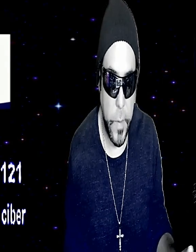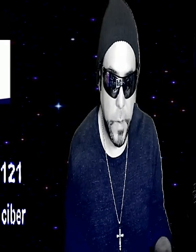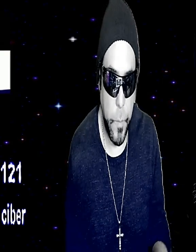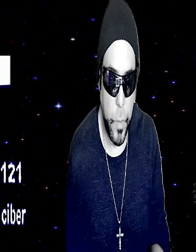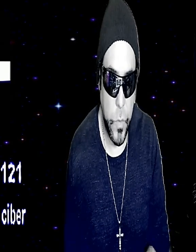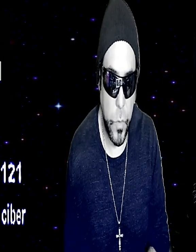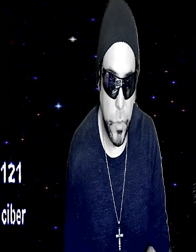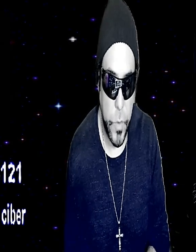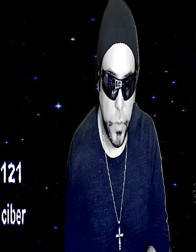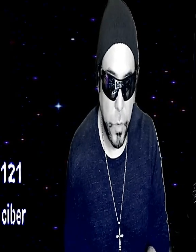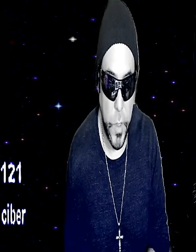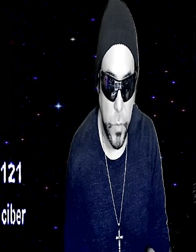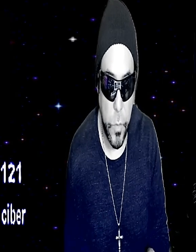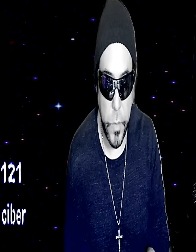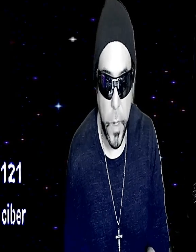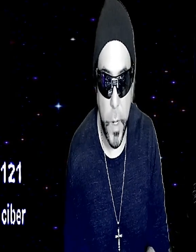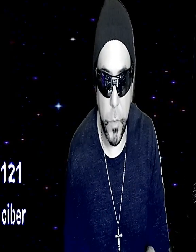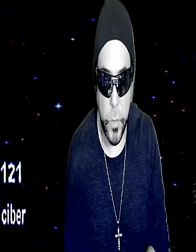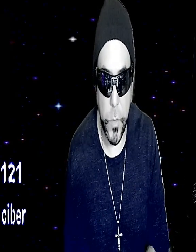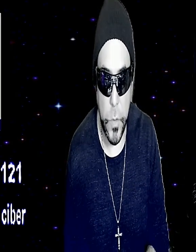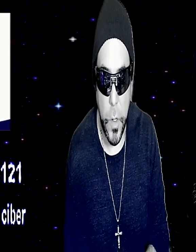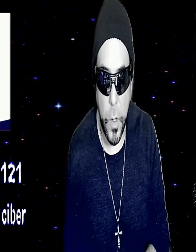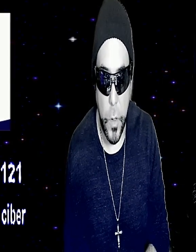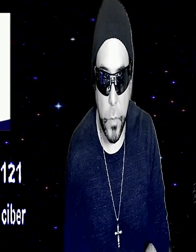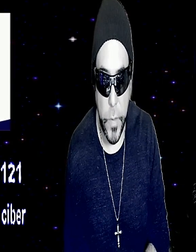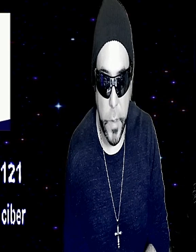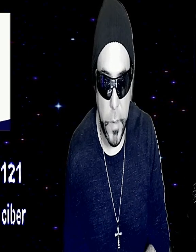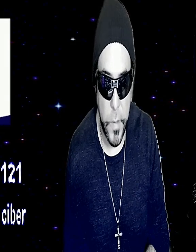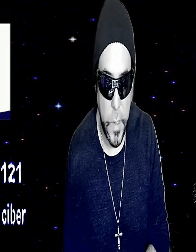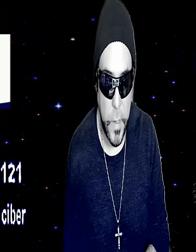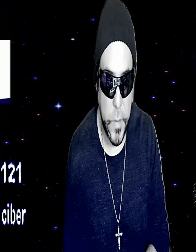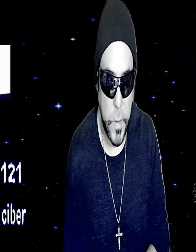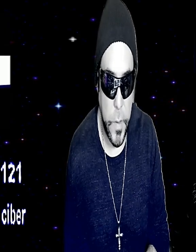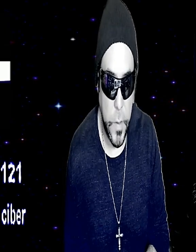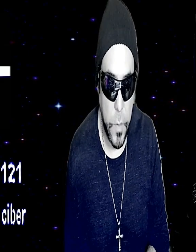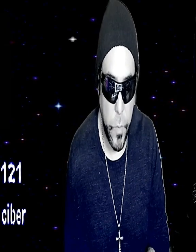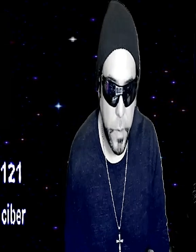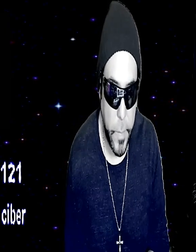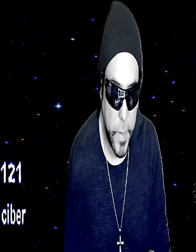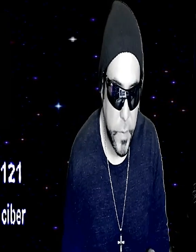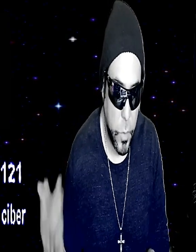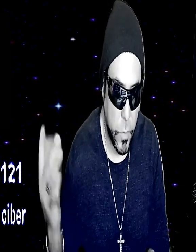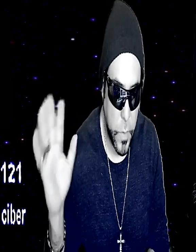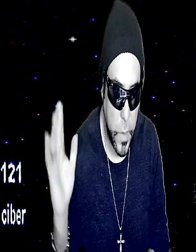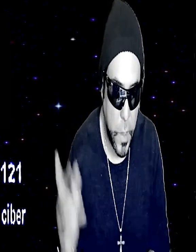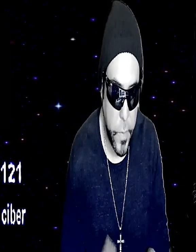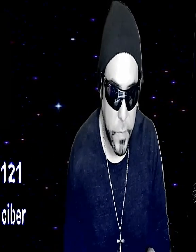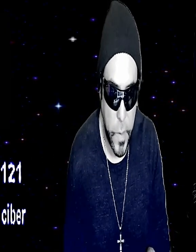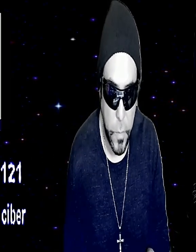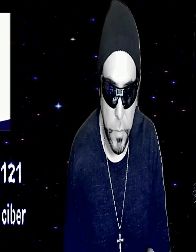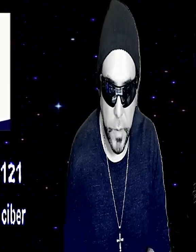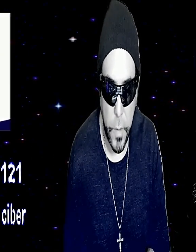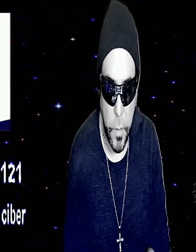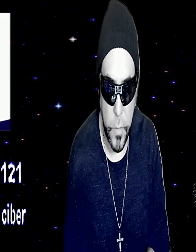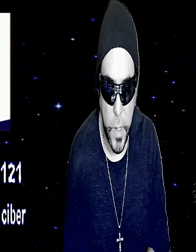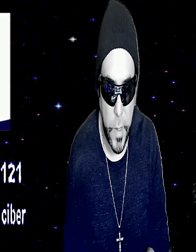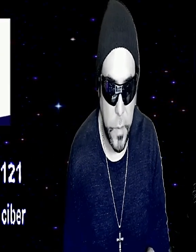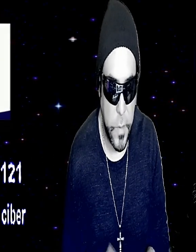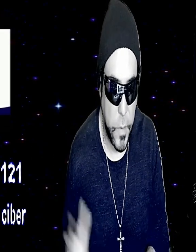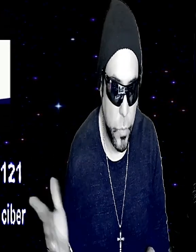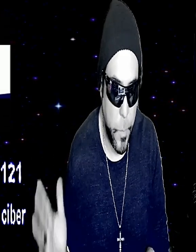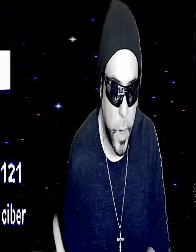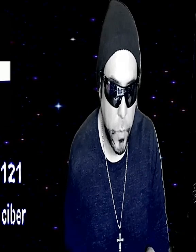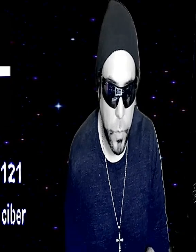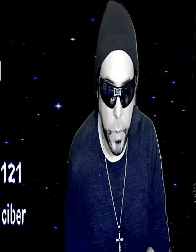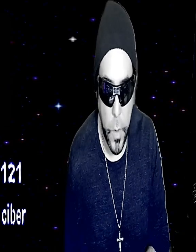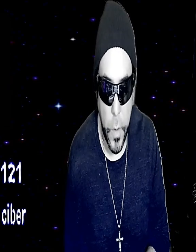todas las trabas que han puesto los opositores con los terrenos, los artistas como Derbez y otros de Televisa y otros